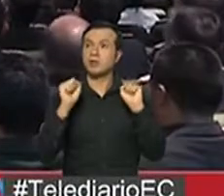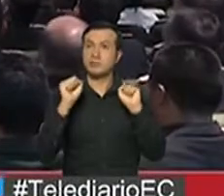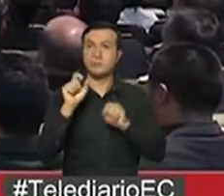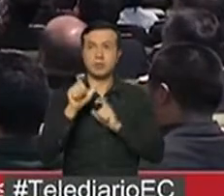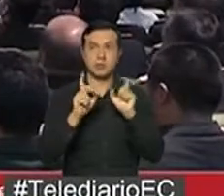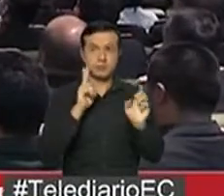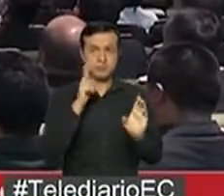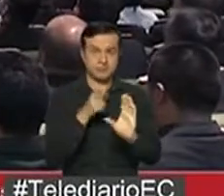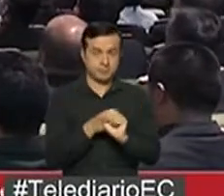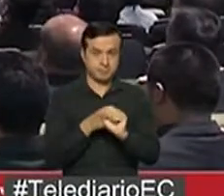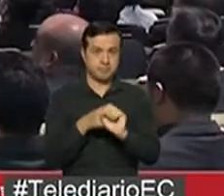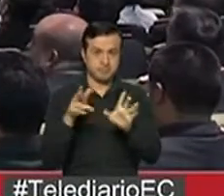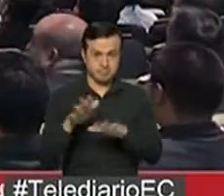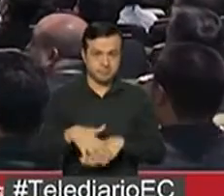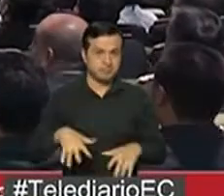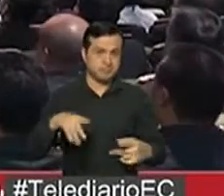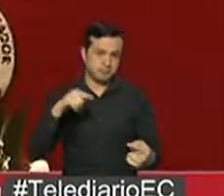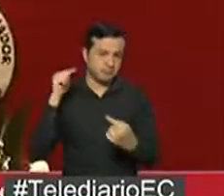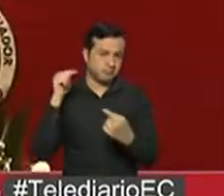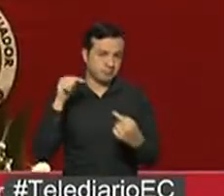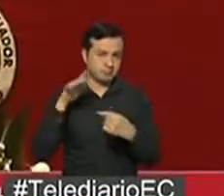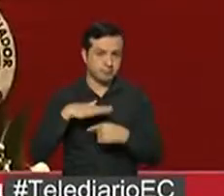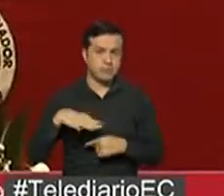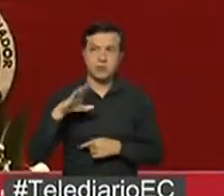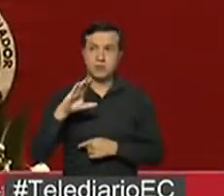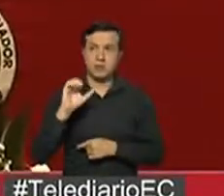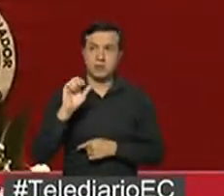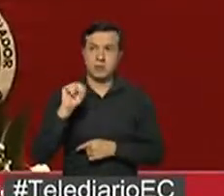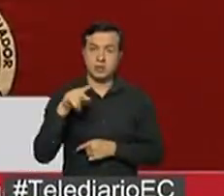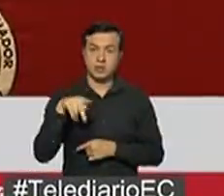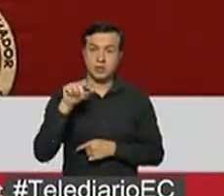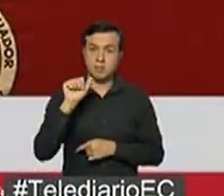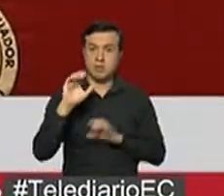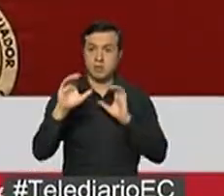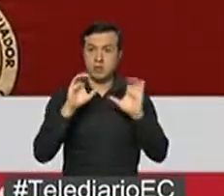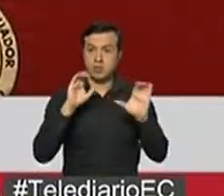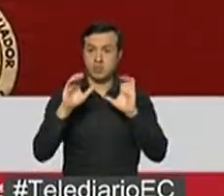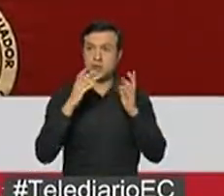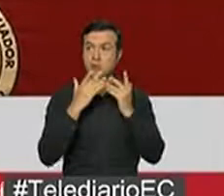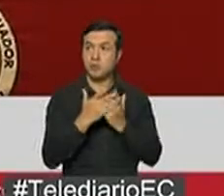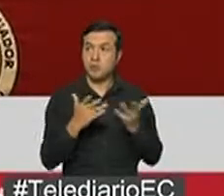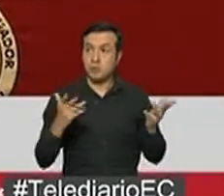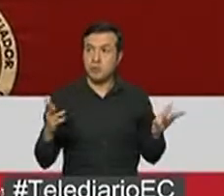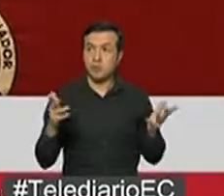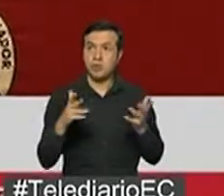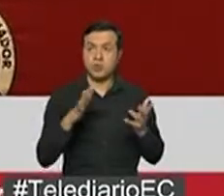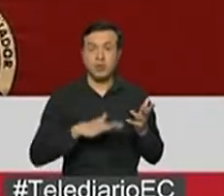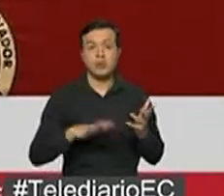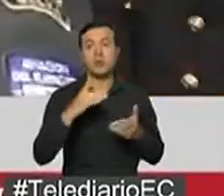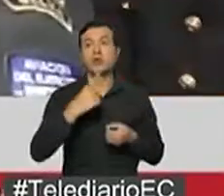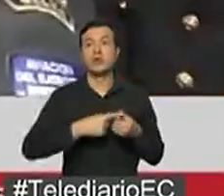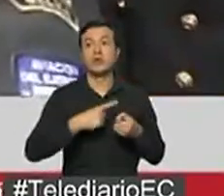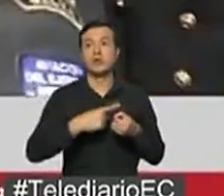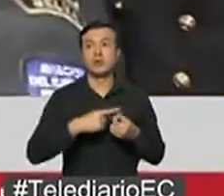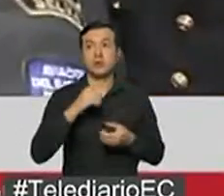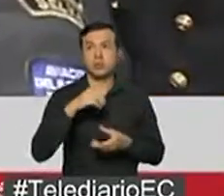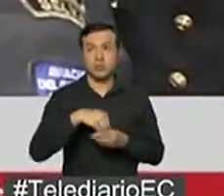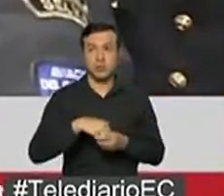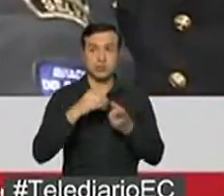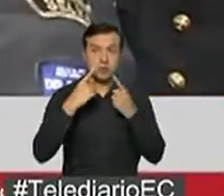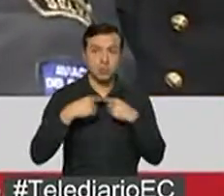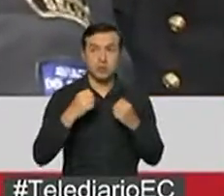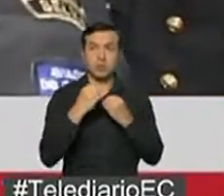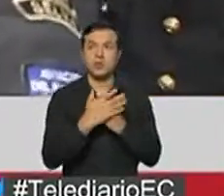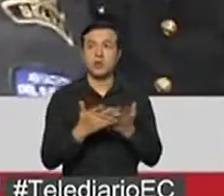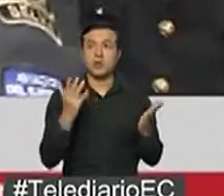estuvieron en el frente de la batalla en el alto cenepa en un conversatorio que se desarrolló en el salón de la ciudad en quito en su intervención el